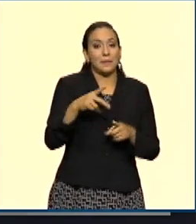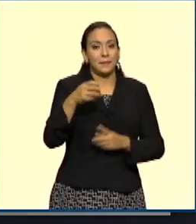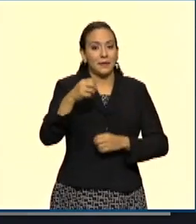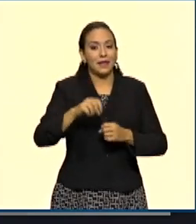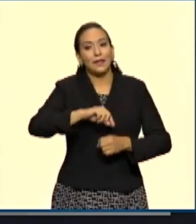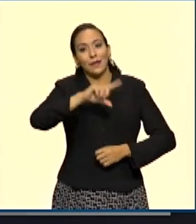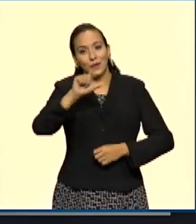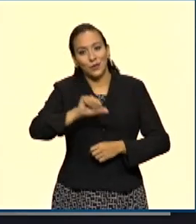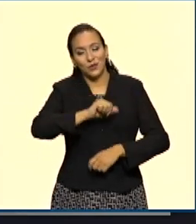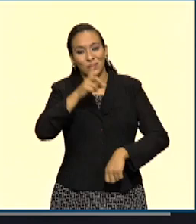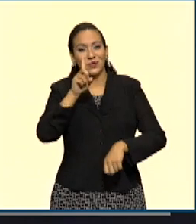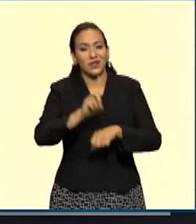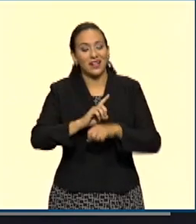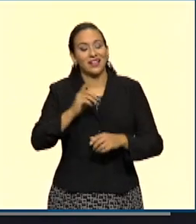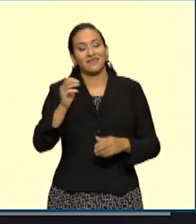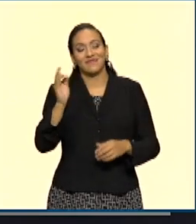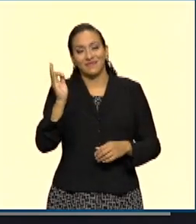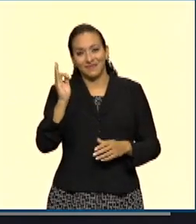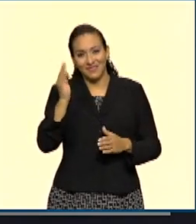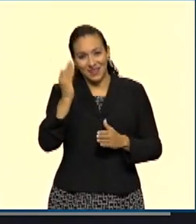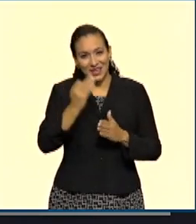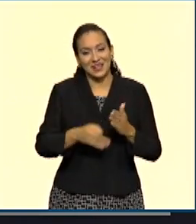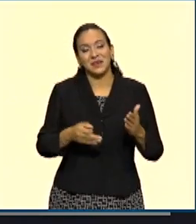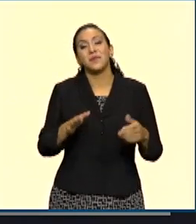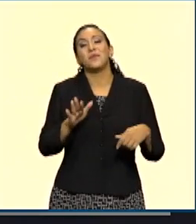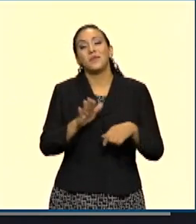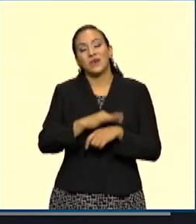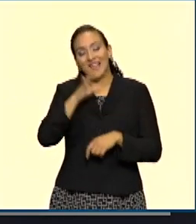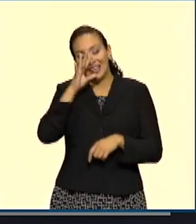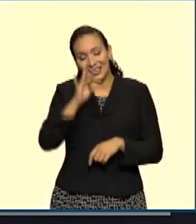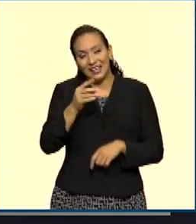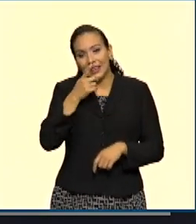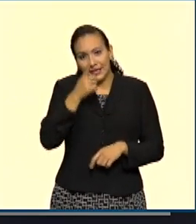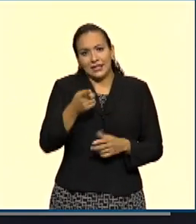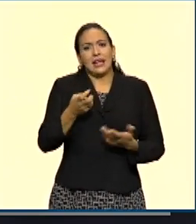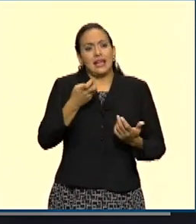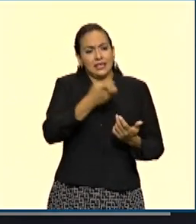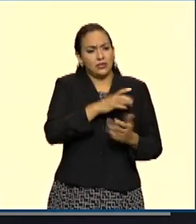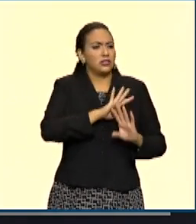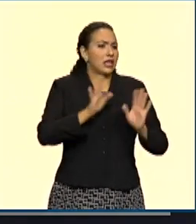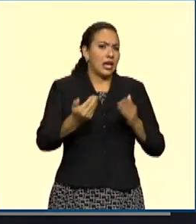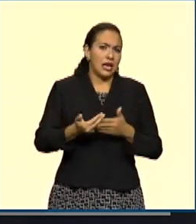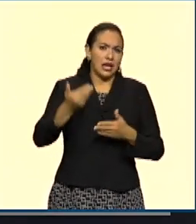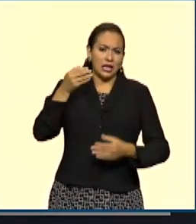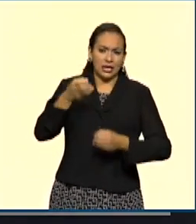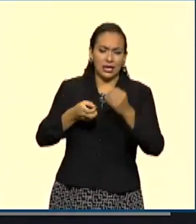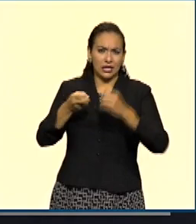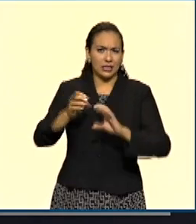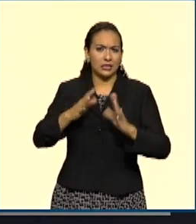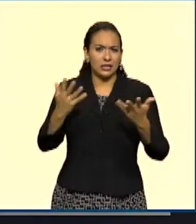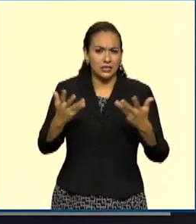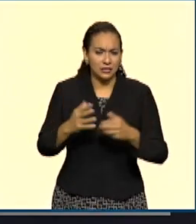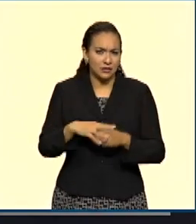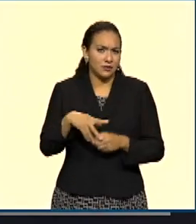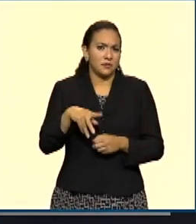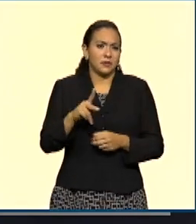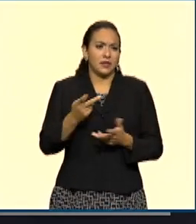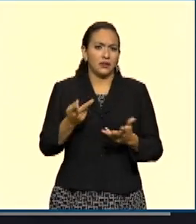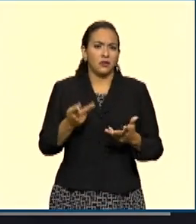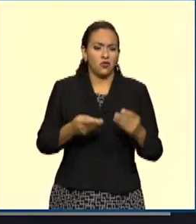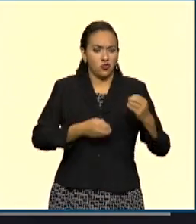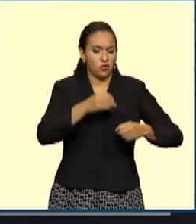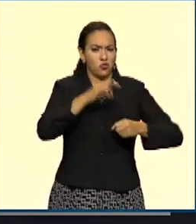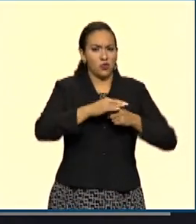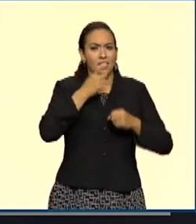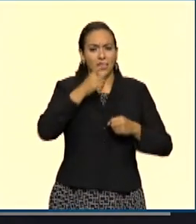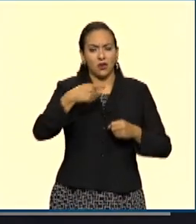día siguiente en el sentido de que había que confirmar este acuerdo que ya la Sala Superior había dejado sin efectos. Pero el Tribunal